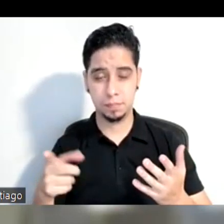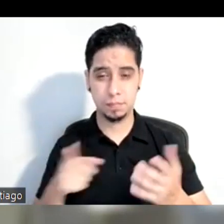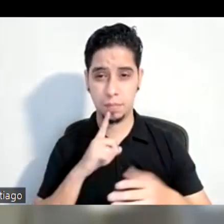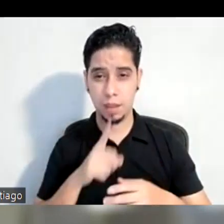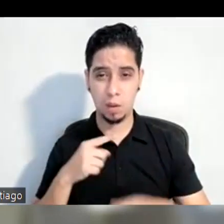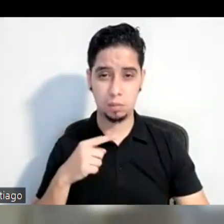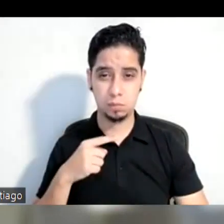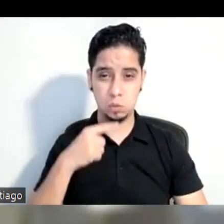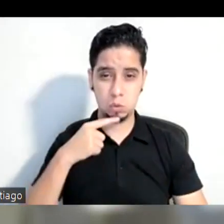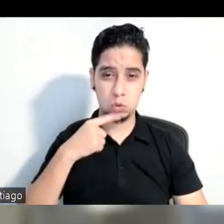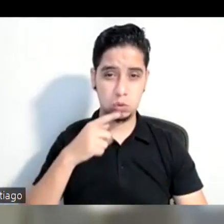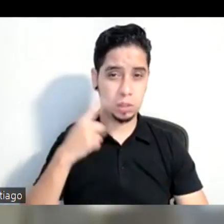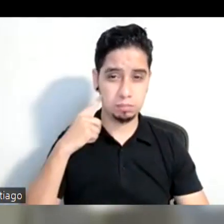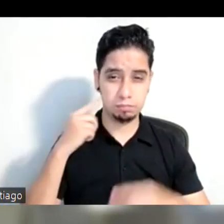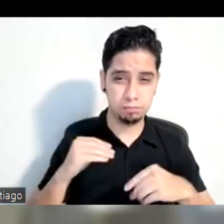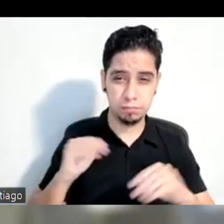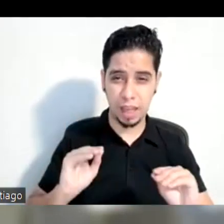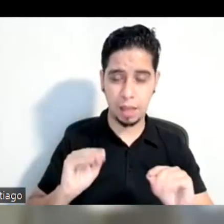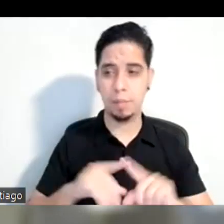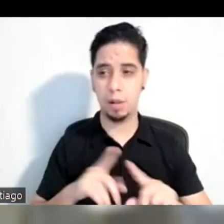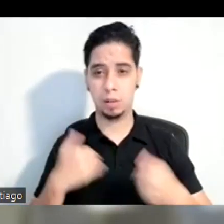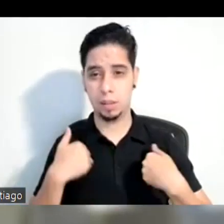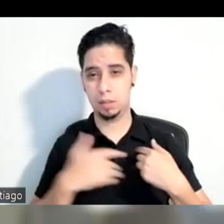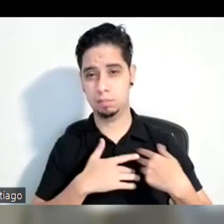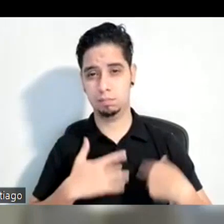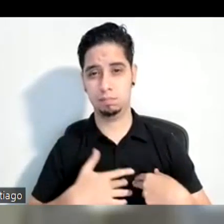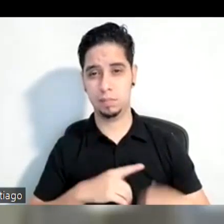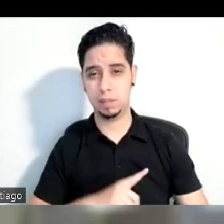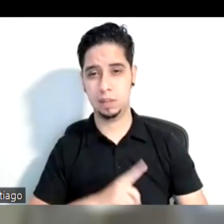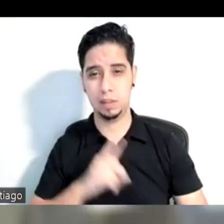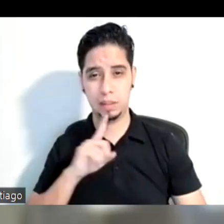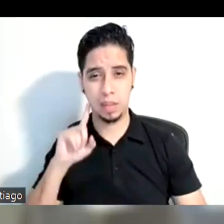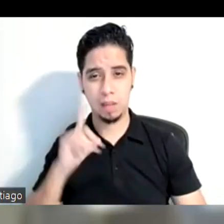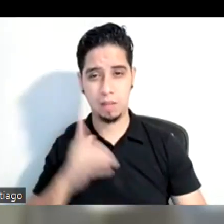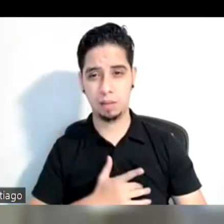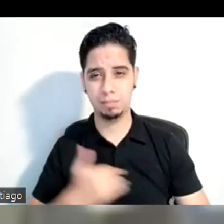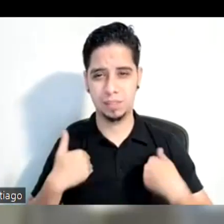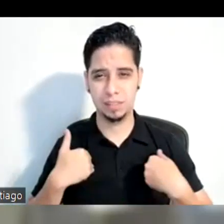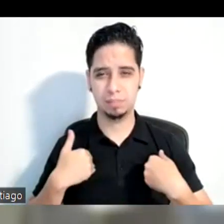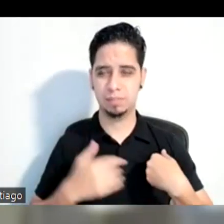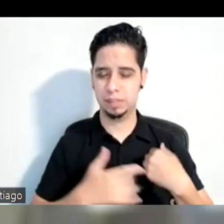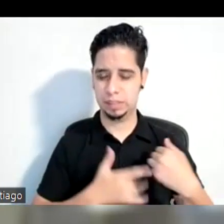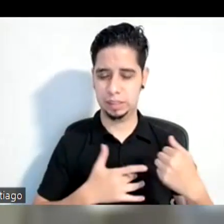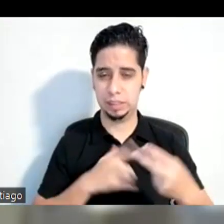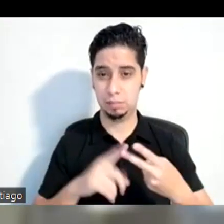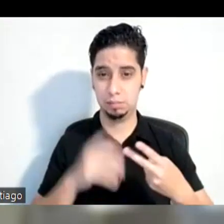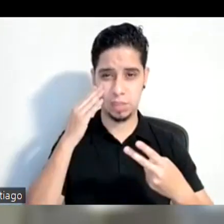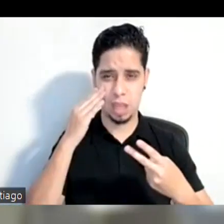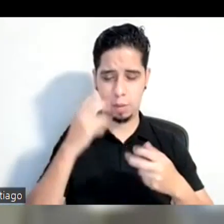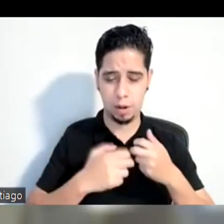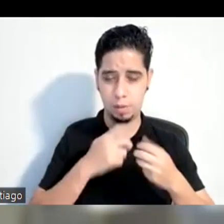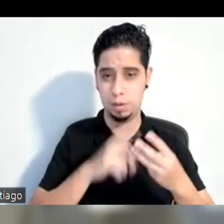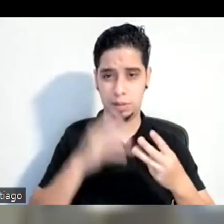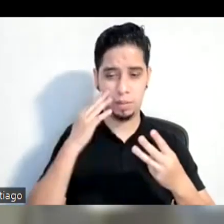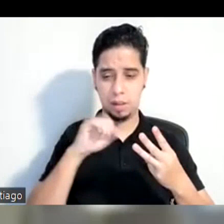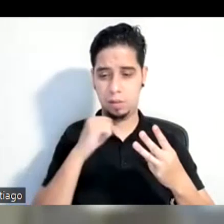oyente, ¿verdad? No tiene pelea auditiva, pero tiene el corazón sordo. O sea, él tiene la sensibilidad, conoce los issues, sabe las situaciones que están